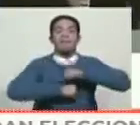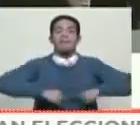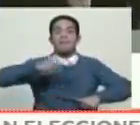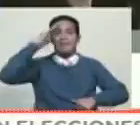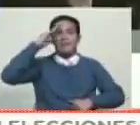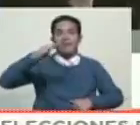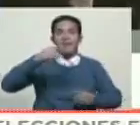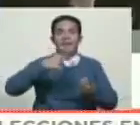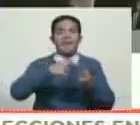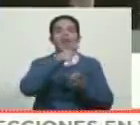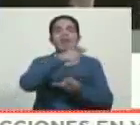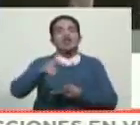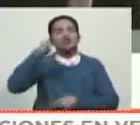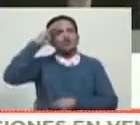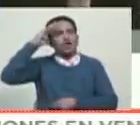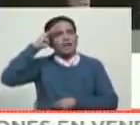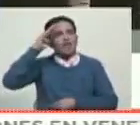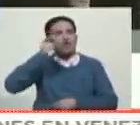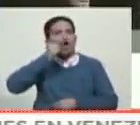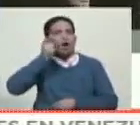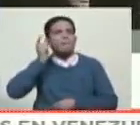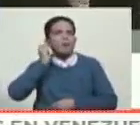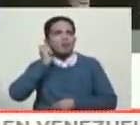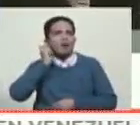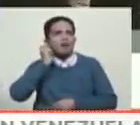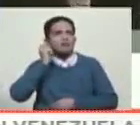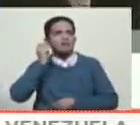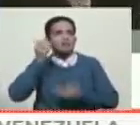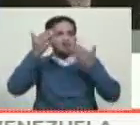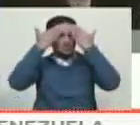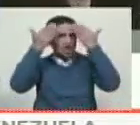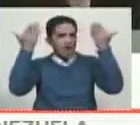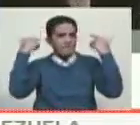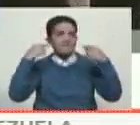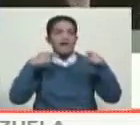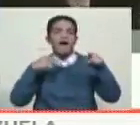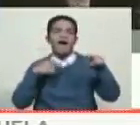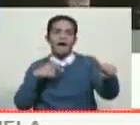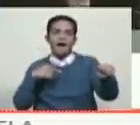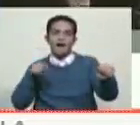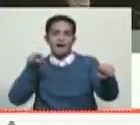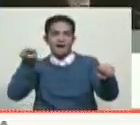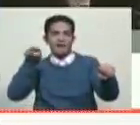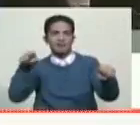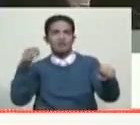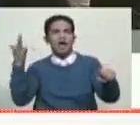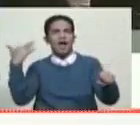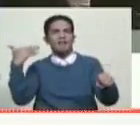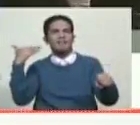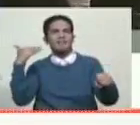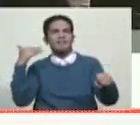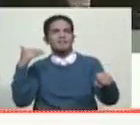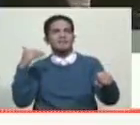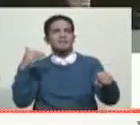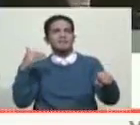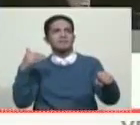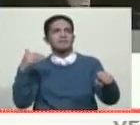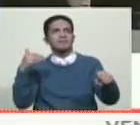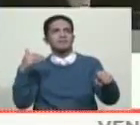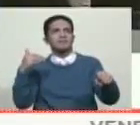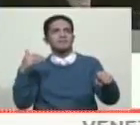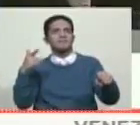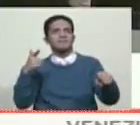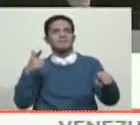nuestros soldados, que nuestras soldadas, se olvidan que esos fueron los que mandaron a lanzarle excrementos